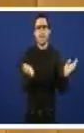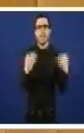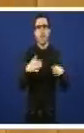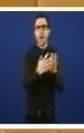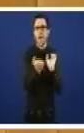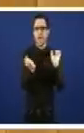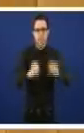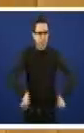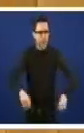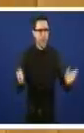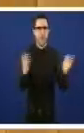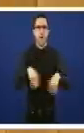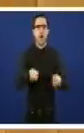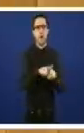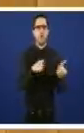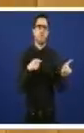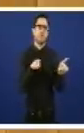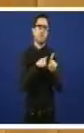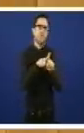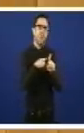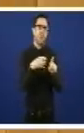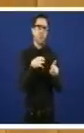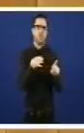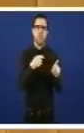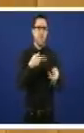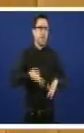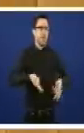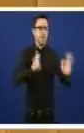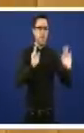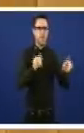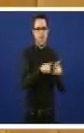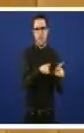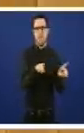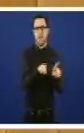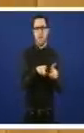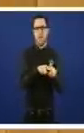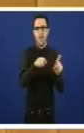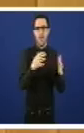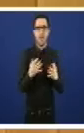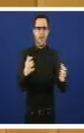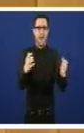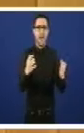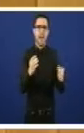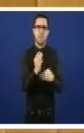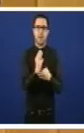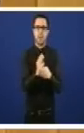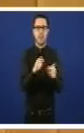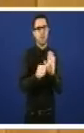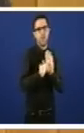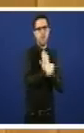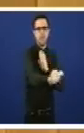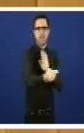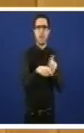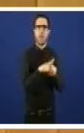Intolerable degradación da función legislativa desta Cámara furtandolle funcios esenciais.